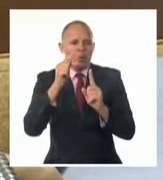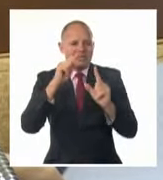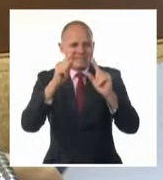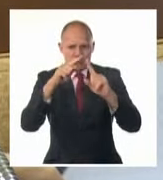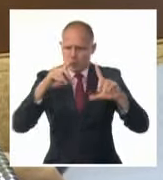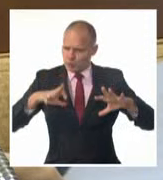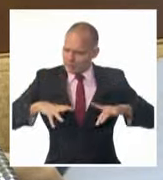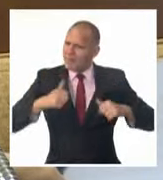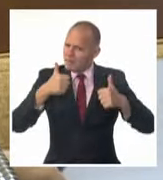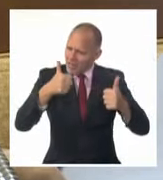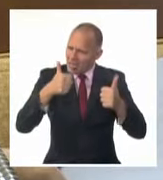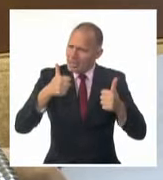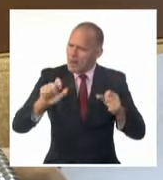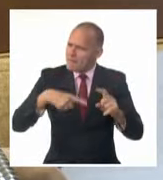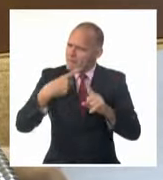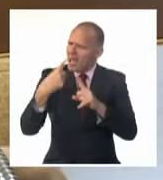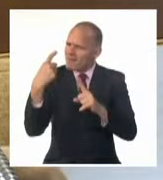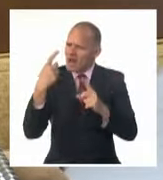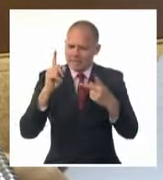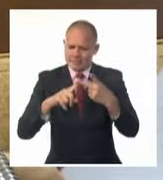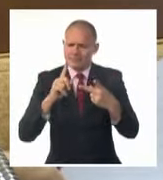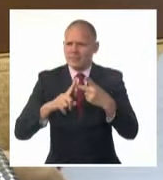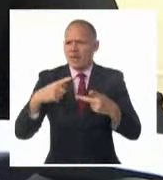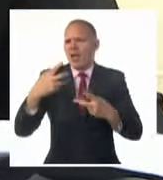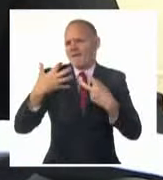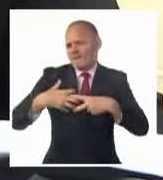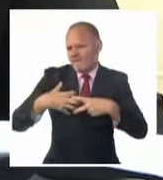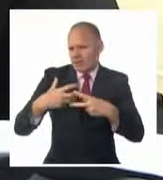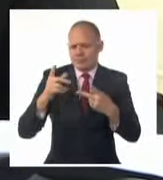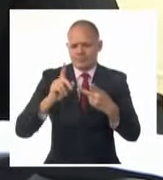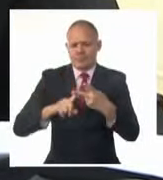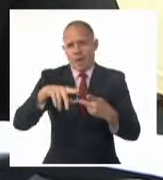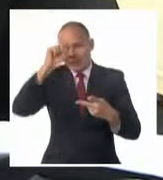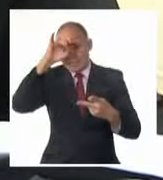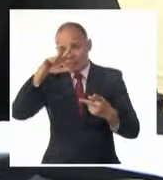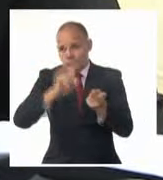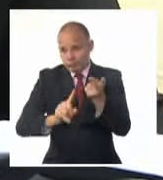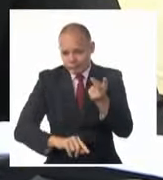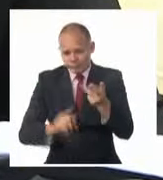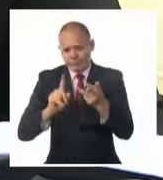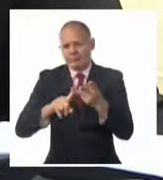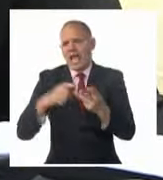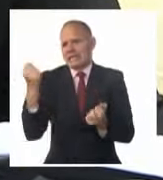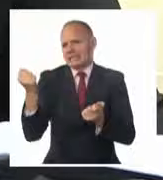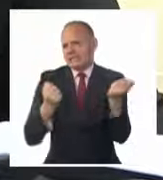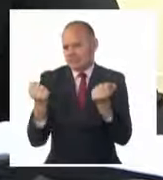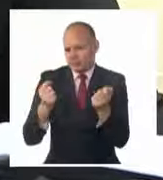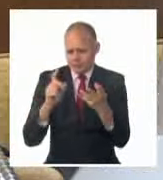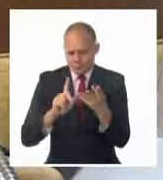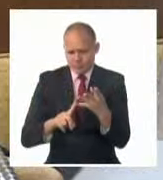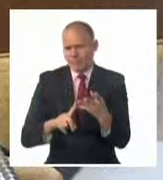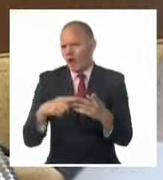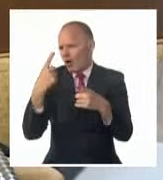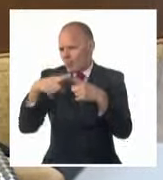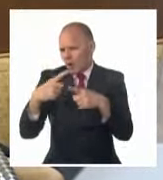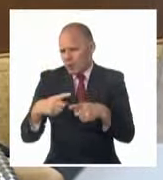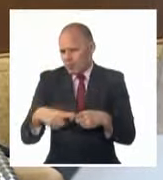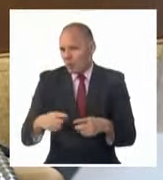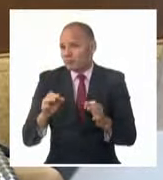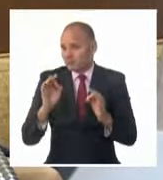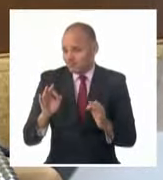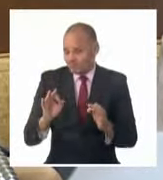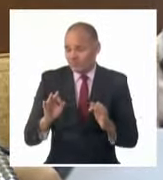la producción de alimentos, la energía, el transporte y la logística. Confirmamos la